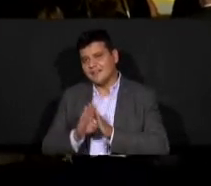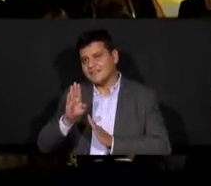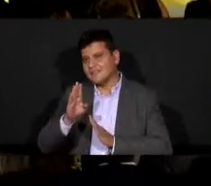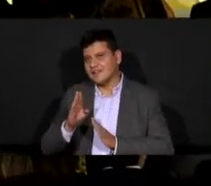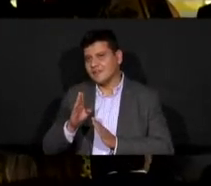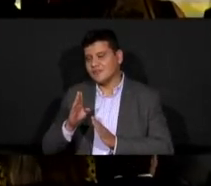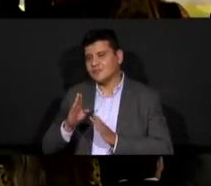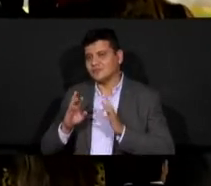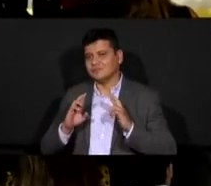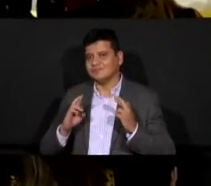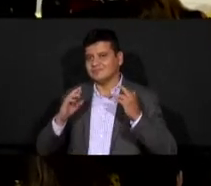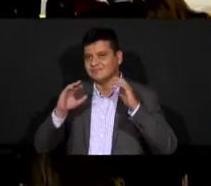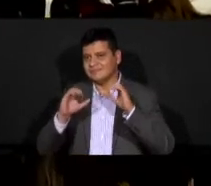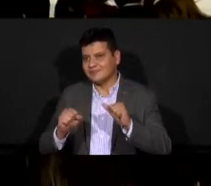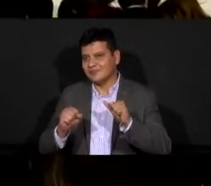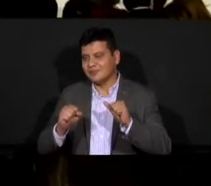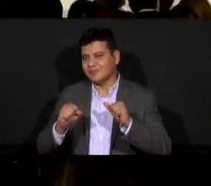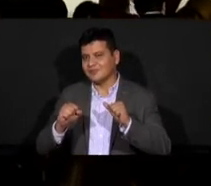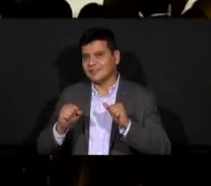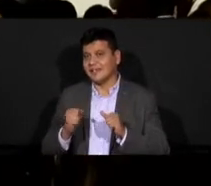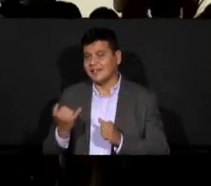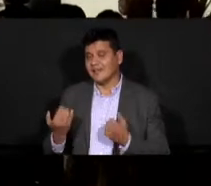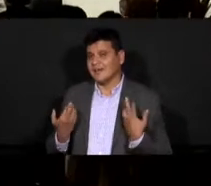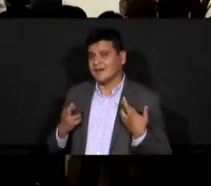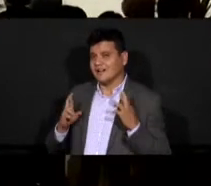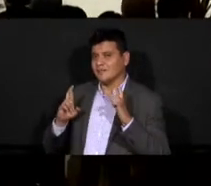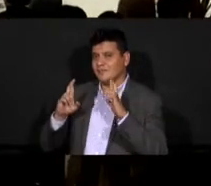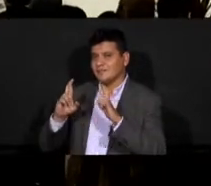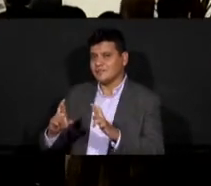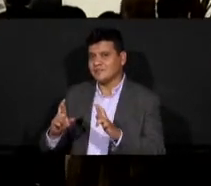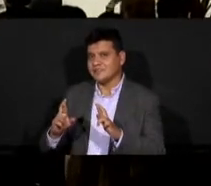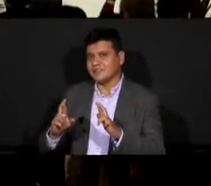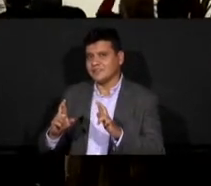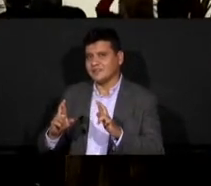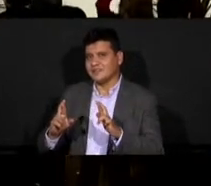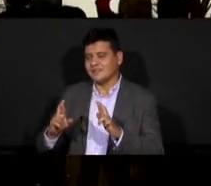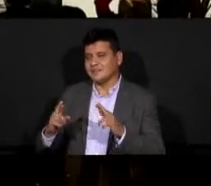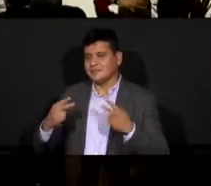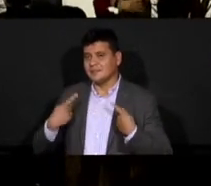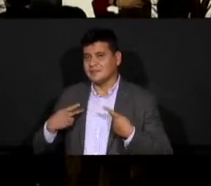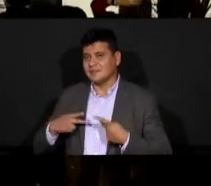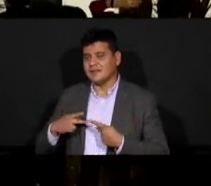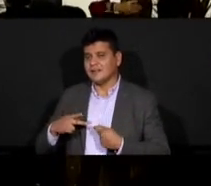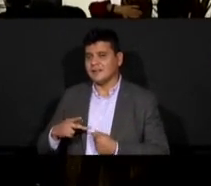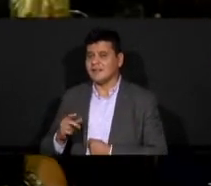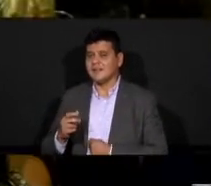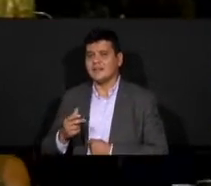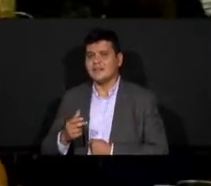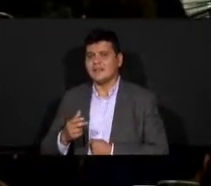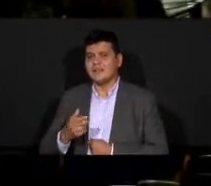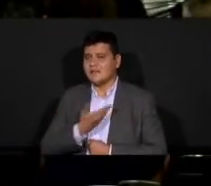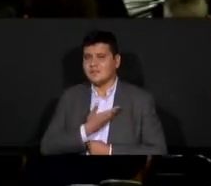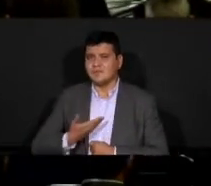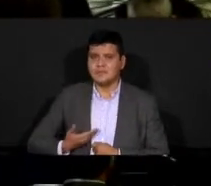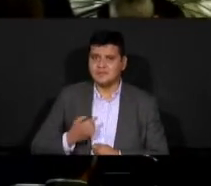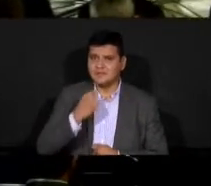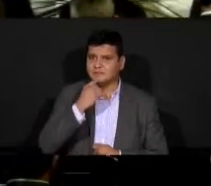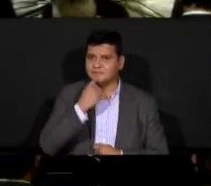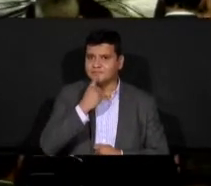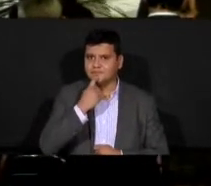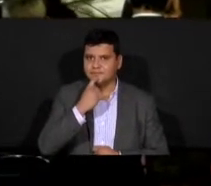Federal y representante personal del licenciado Andrés Manuel López Obrador,